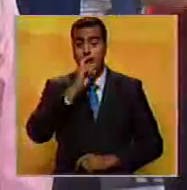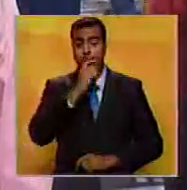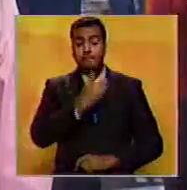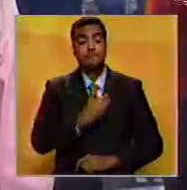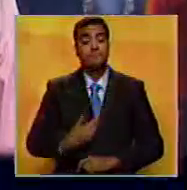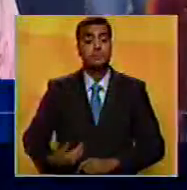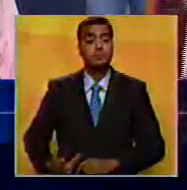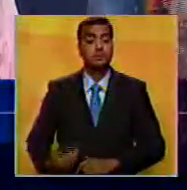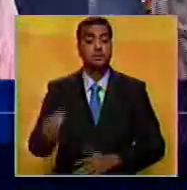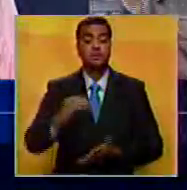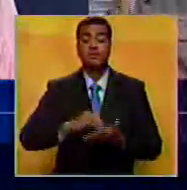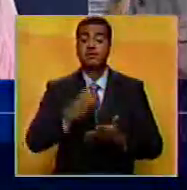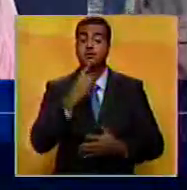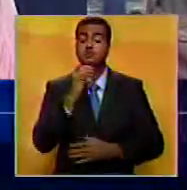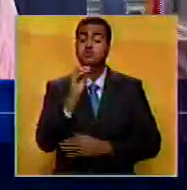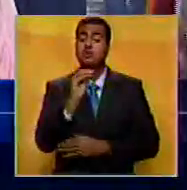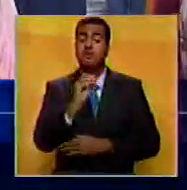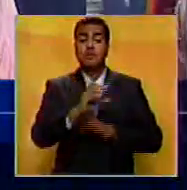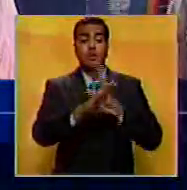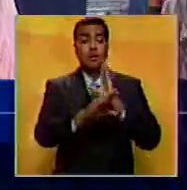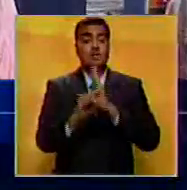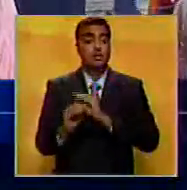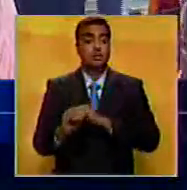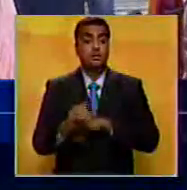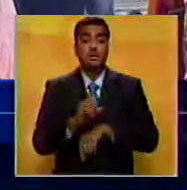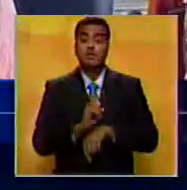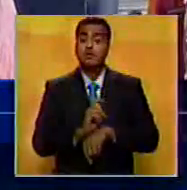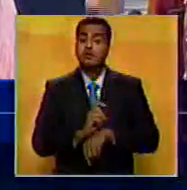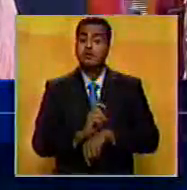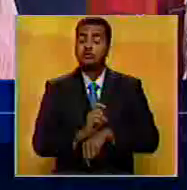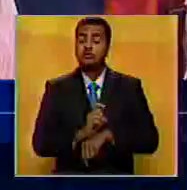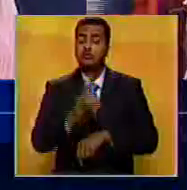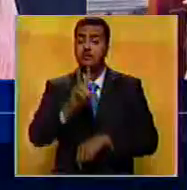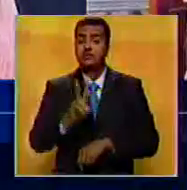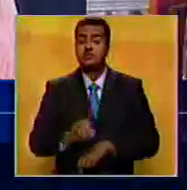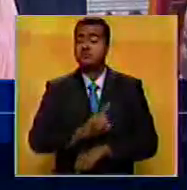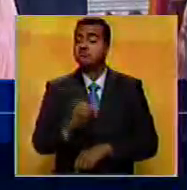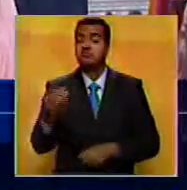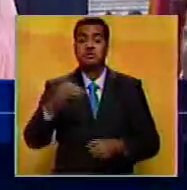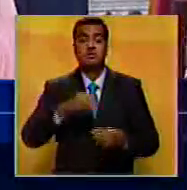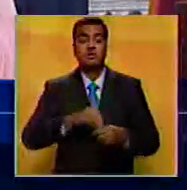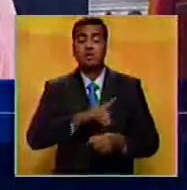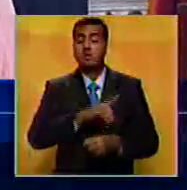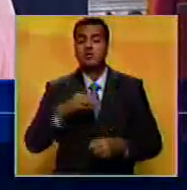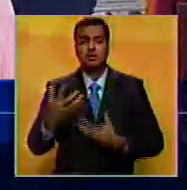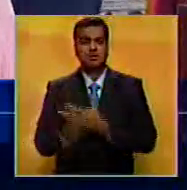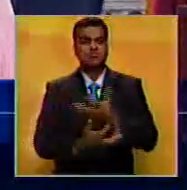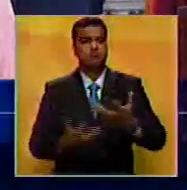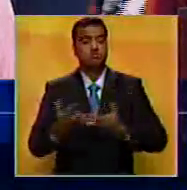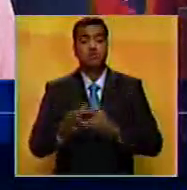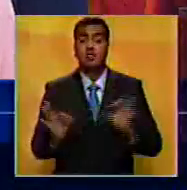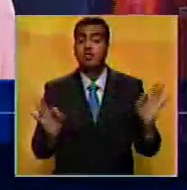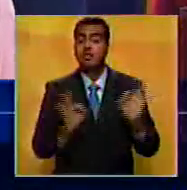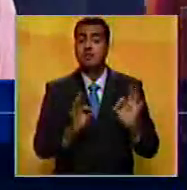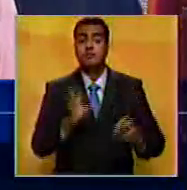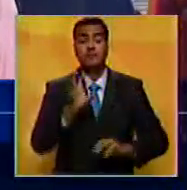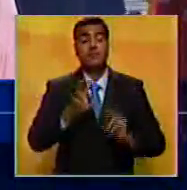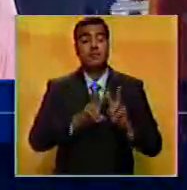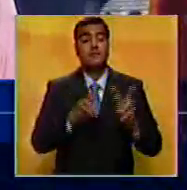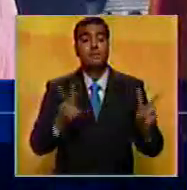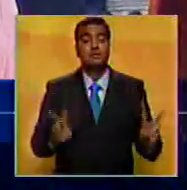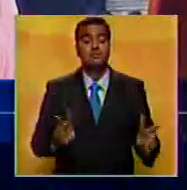de la República, ratificó su llamado al diálogo al tiempo que señaló que a Venezuela ni la interviene ni la enciende nadie porque este es un país de